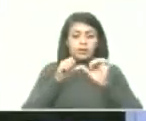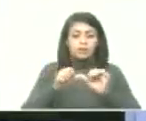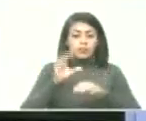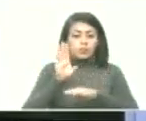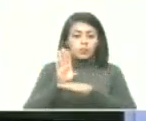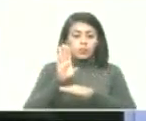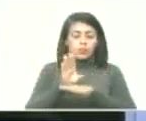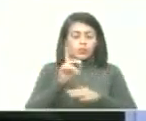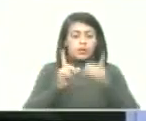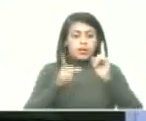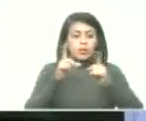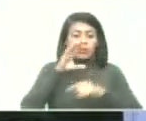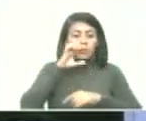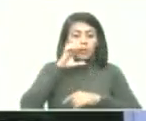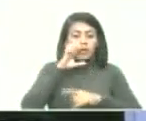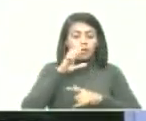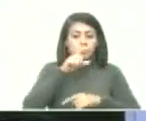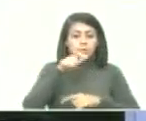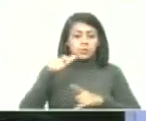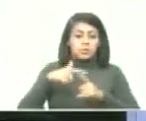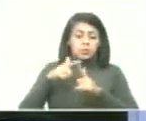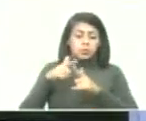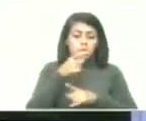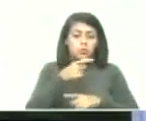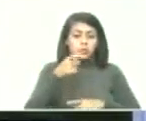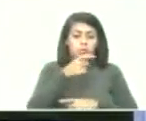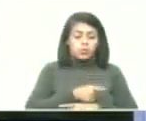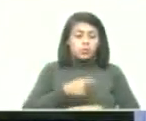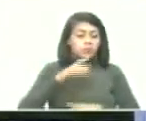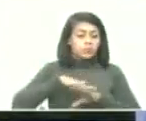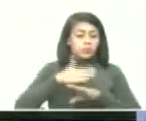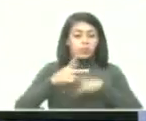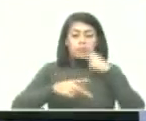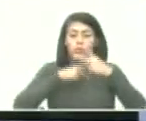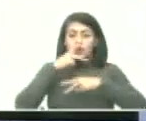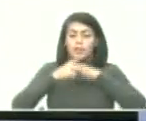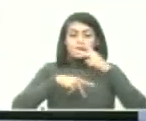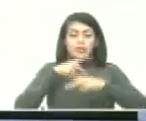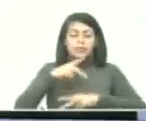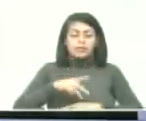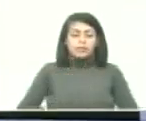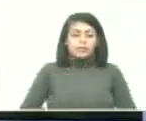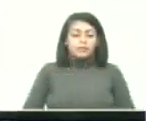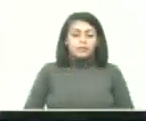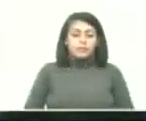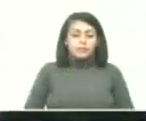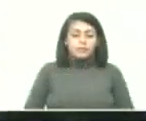cuidado algunos perros de personas buscadas por causas políticas.